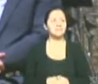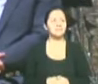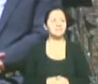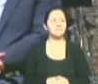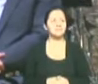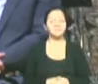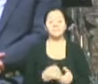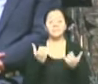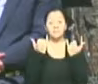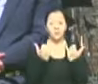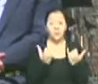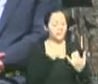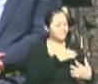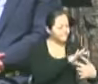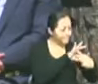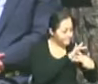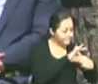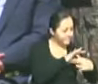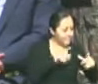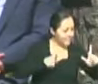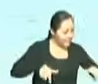compañero Lenín,